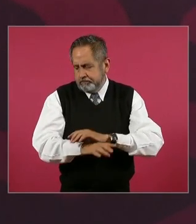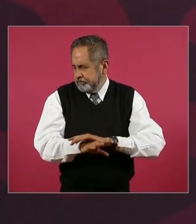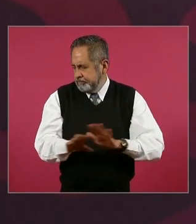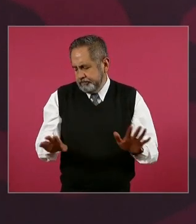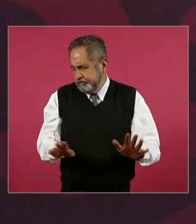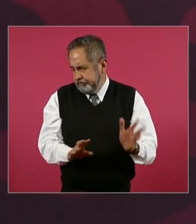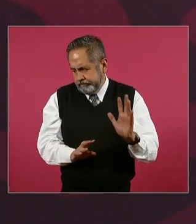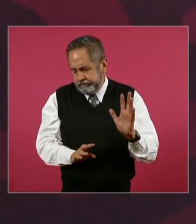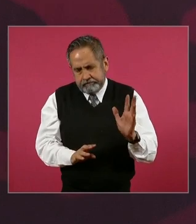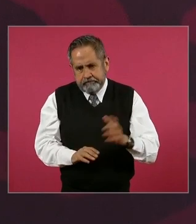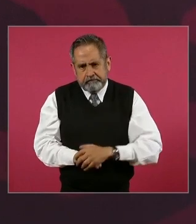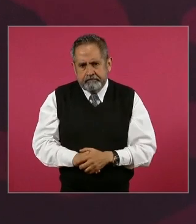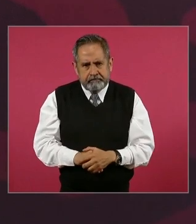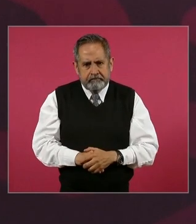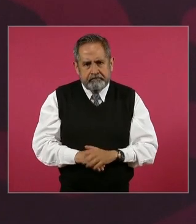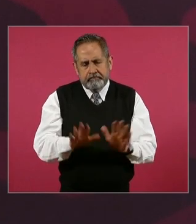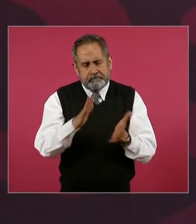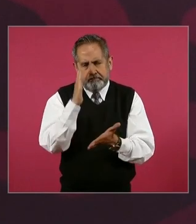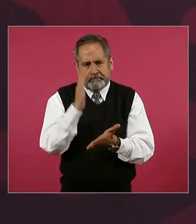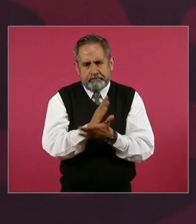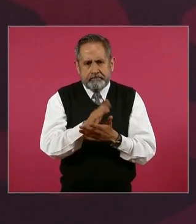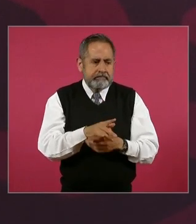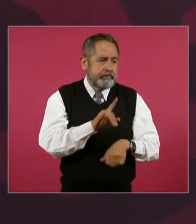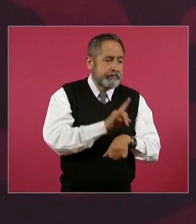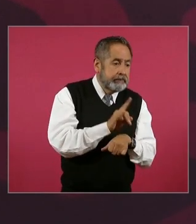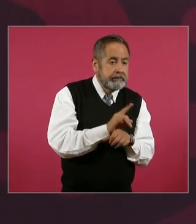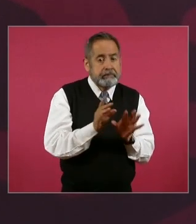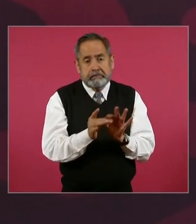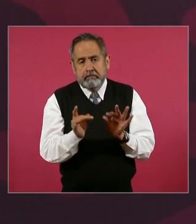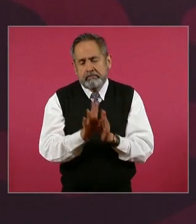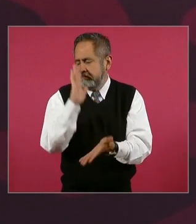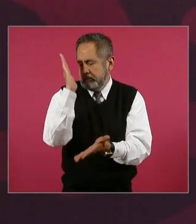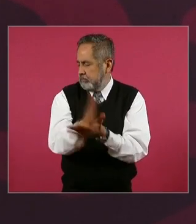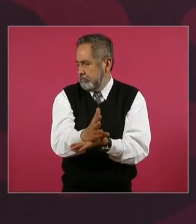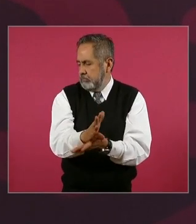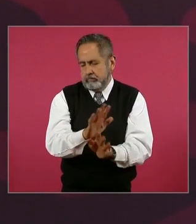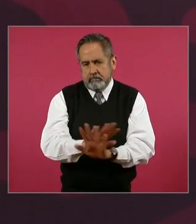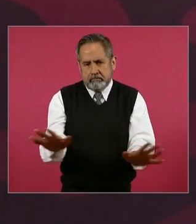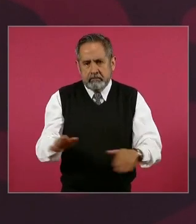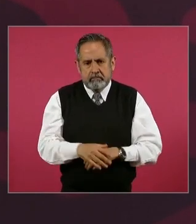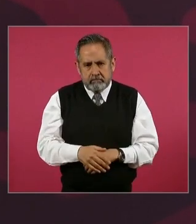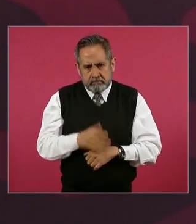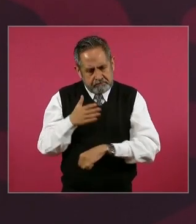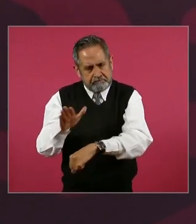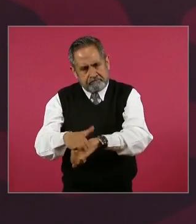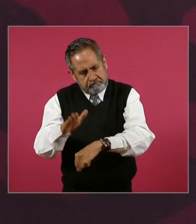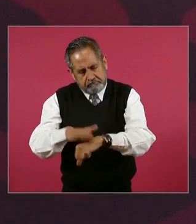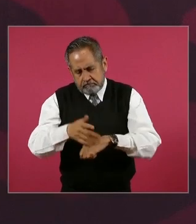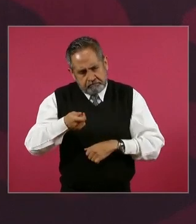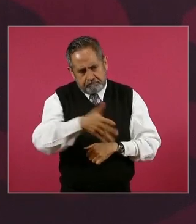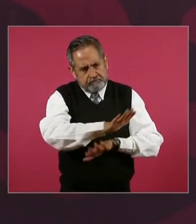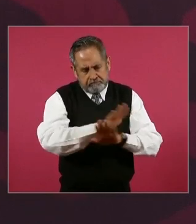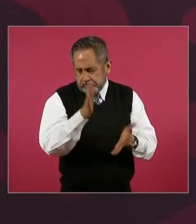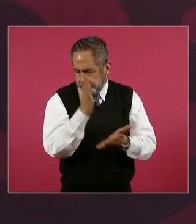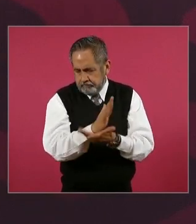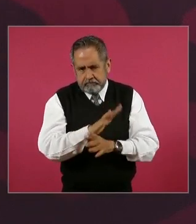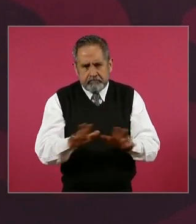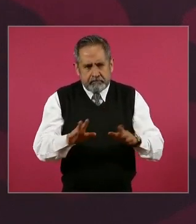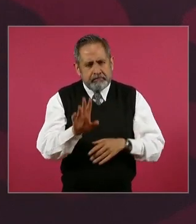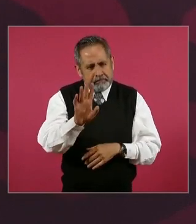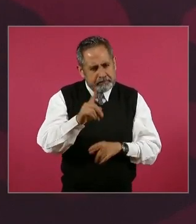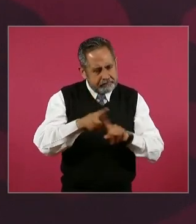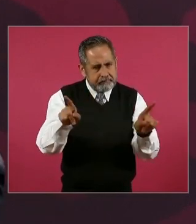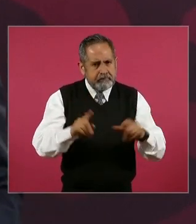y este ya basta de simulación Hay que llamar las cosas por su nombre y en